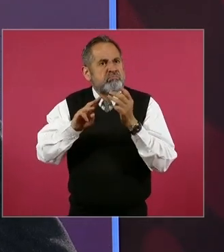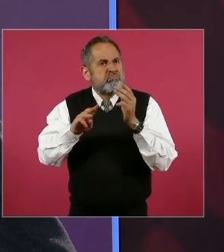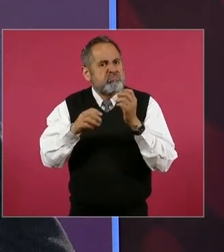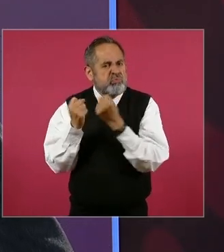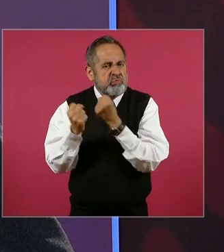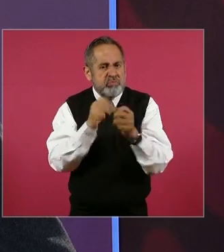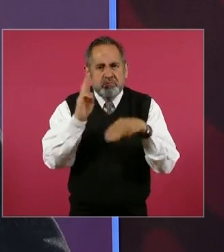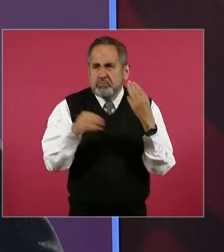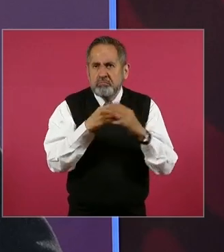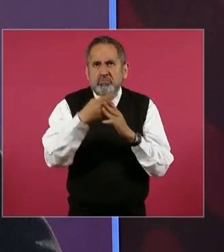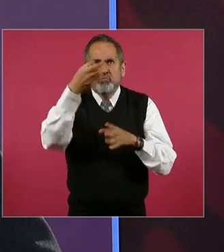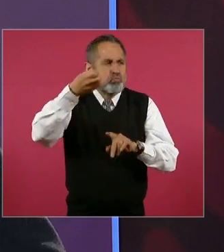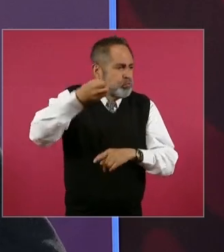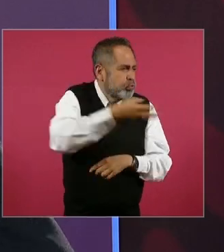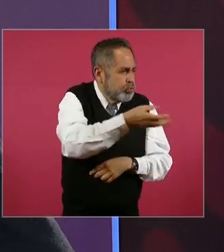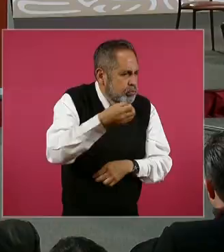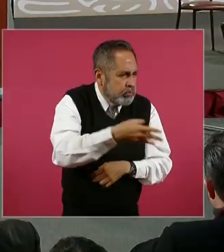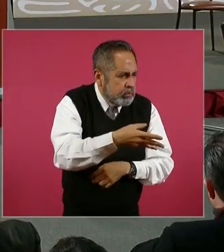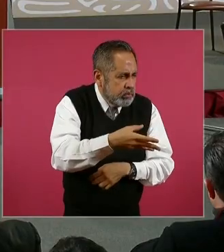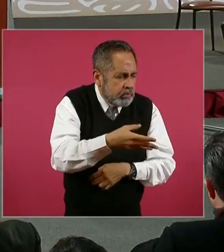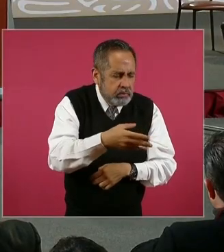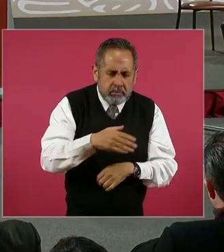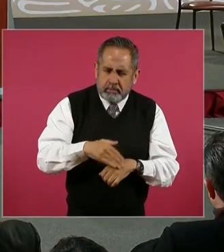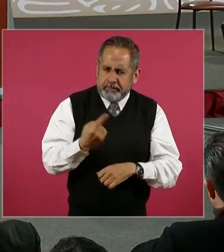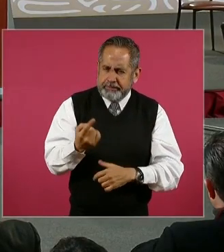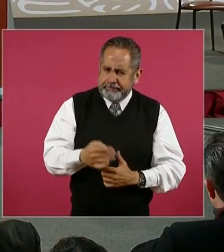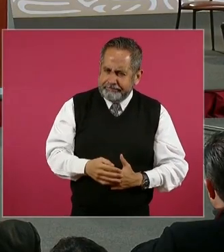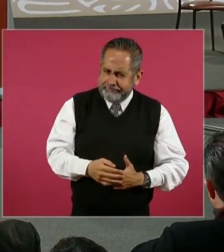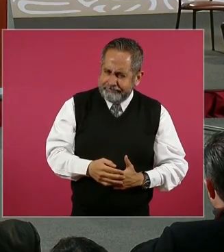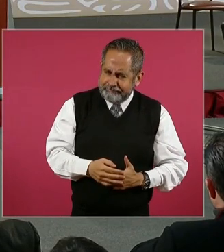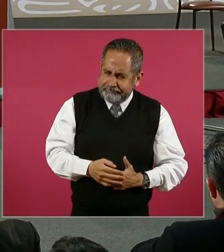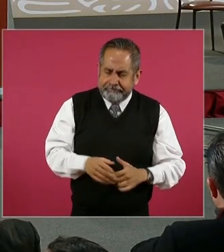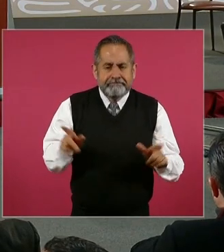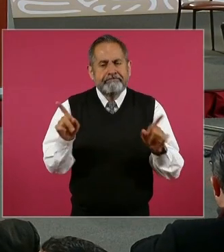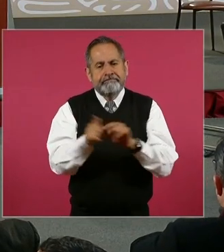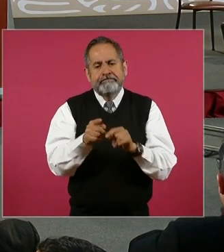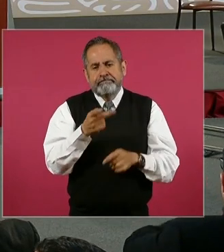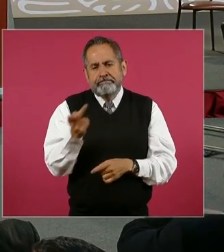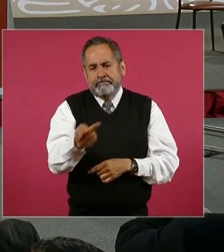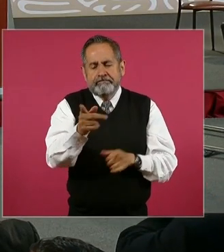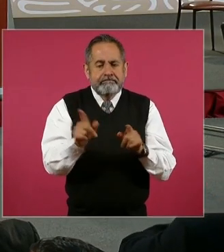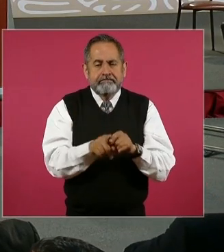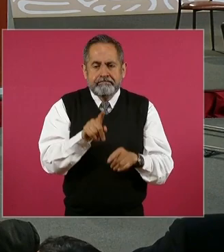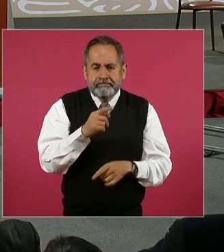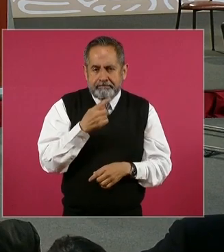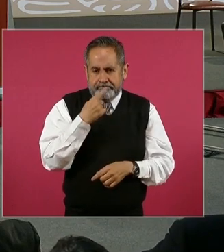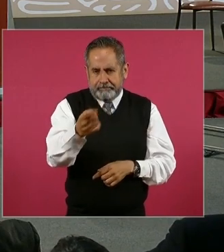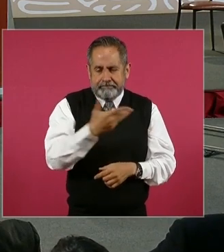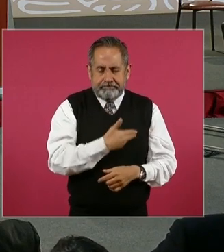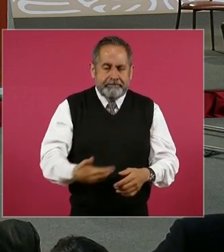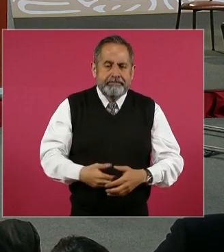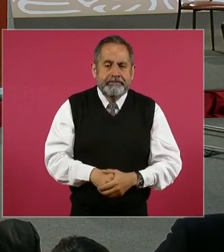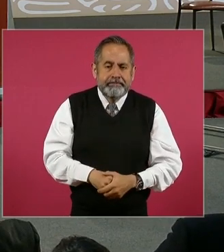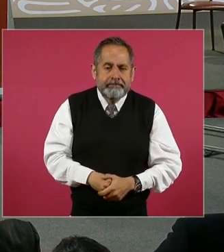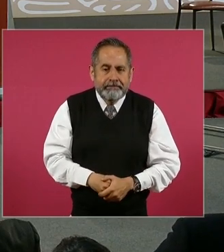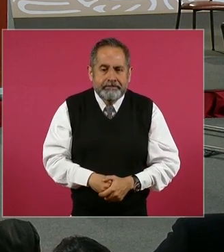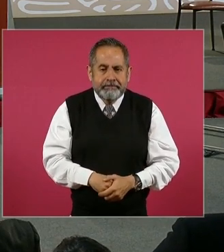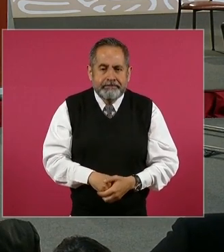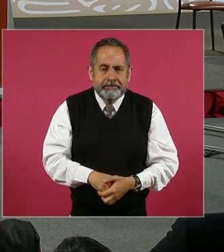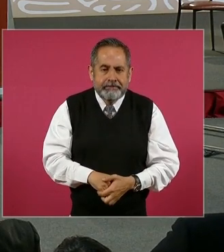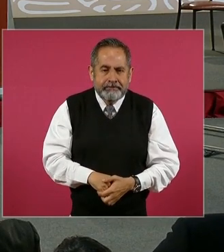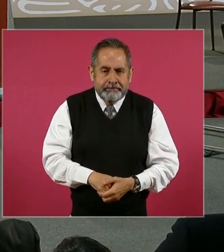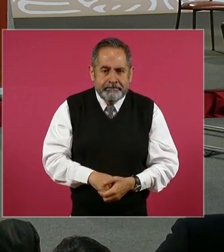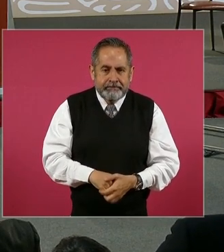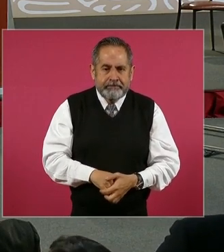mundo también eso es cuánto presidente permite una pregunta Don Pablo